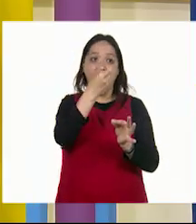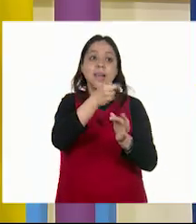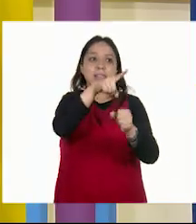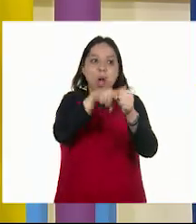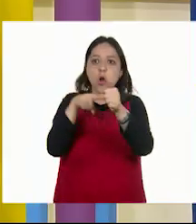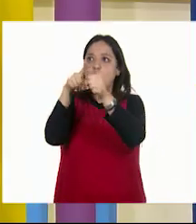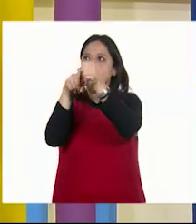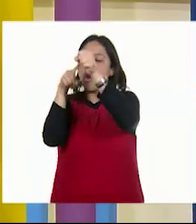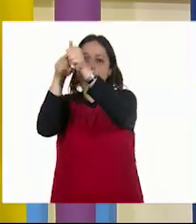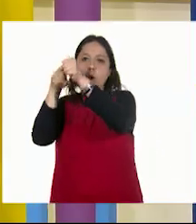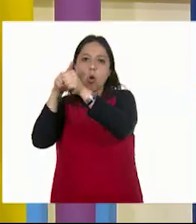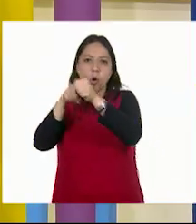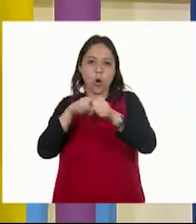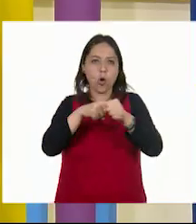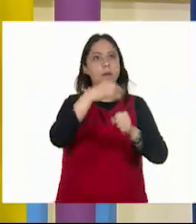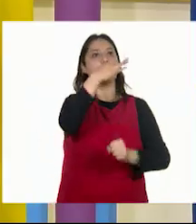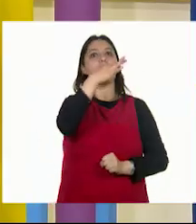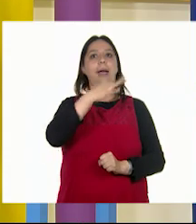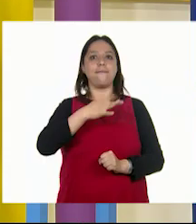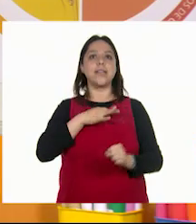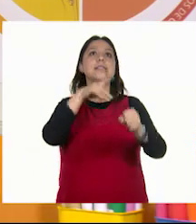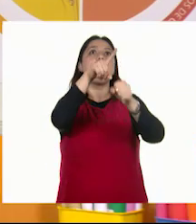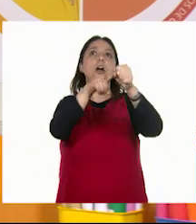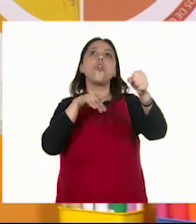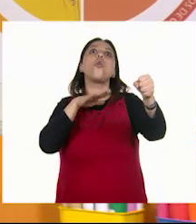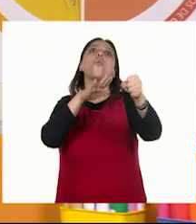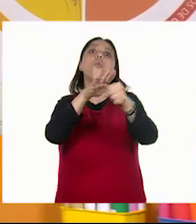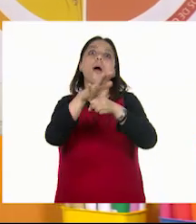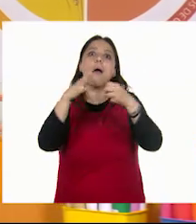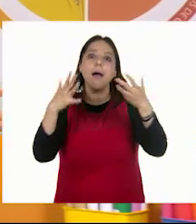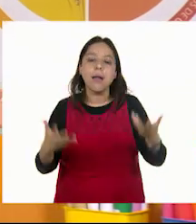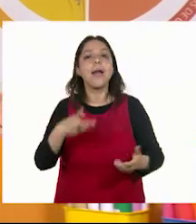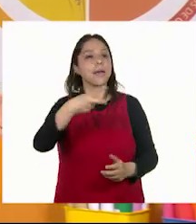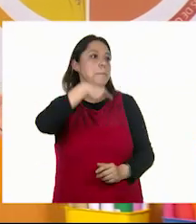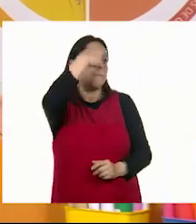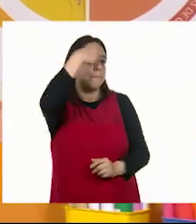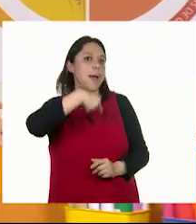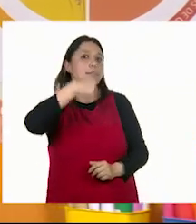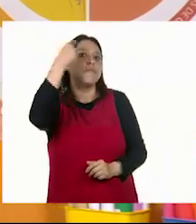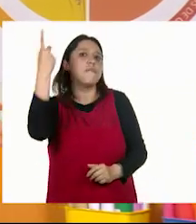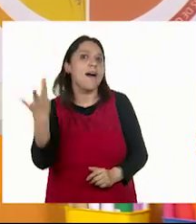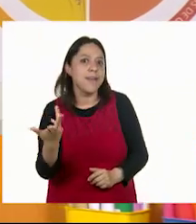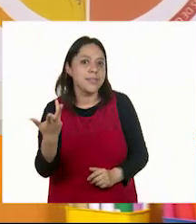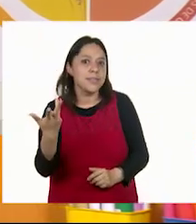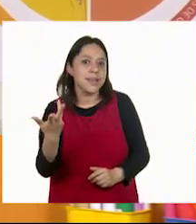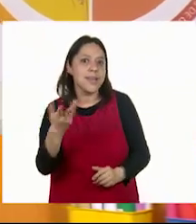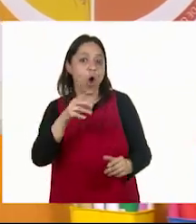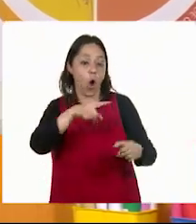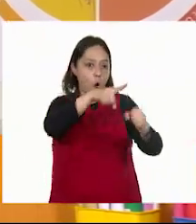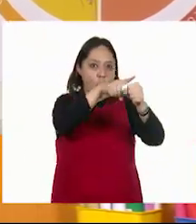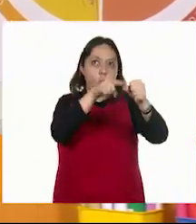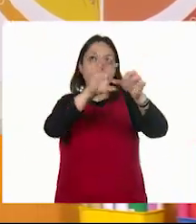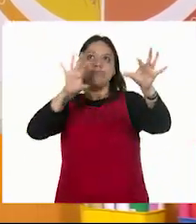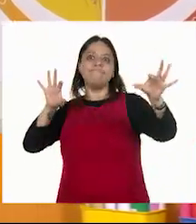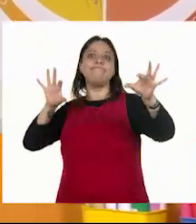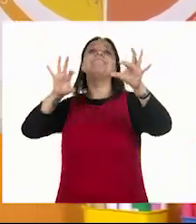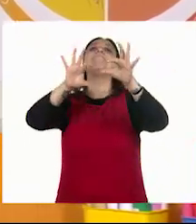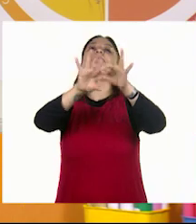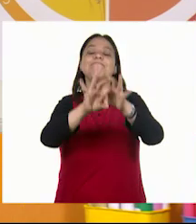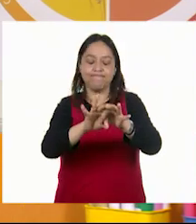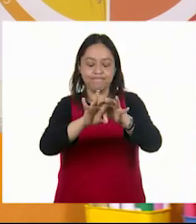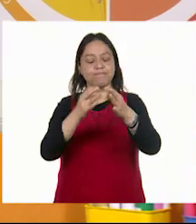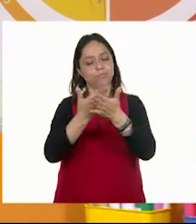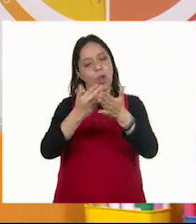de dónde lo debemos colocar. ¡Ah! ¡Qué observadora! diste cuenta? Es mucho más sencillo de lo que pensamos. Claro. Vámonos con el siguiente